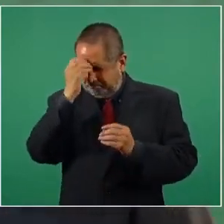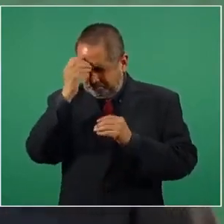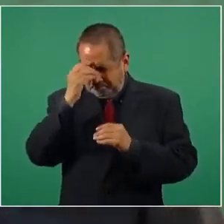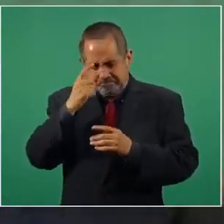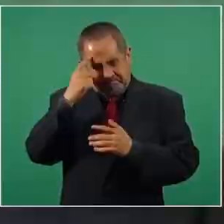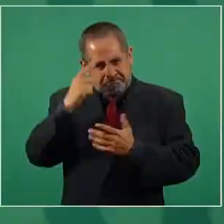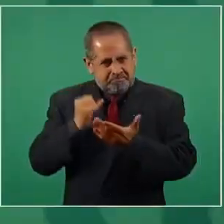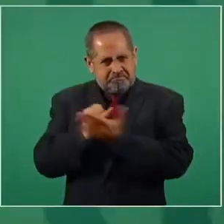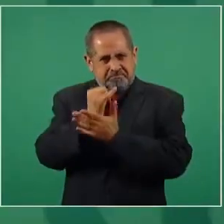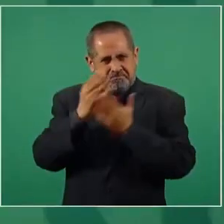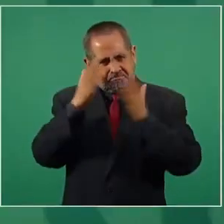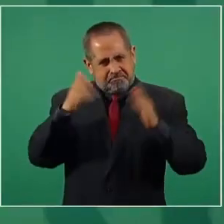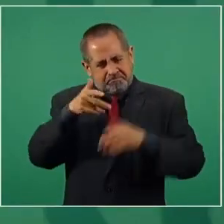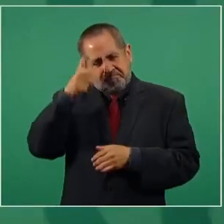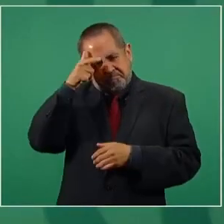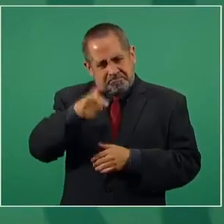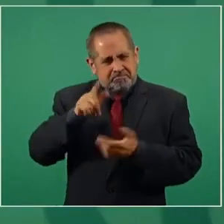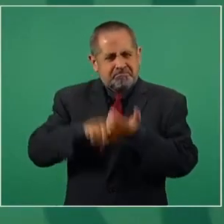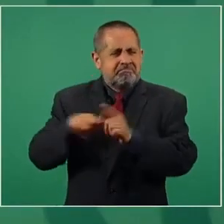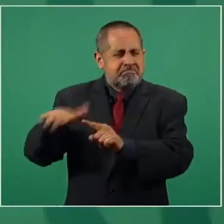tiene su manera de pensar.